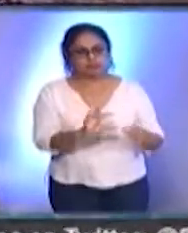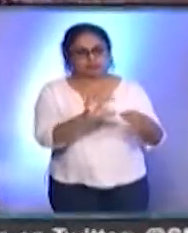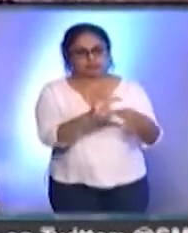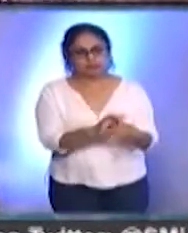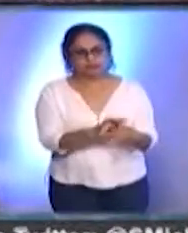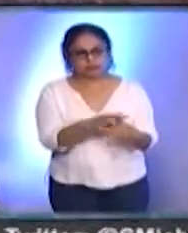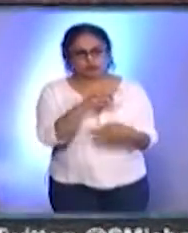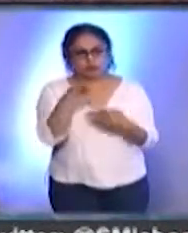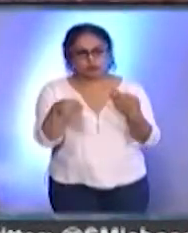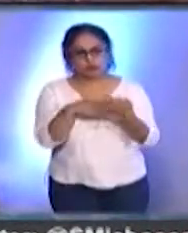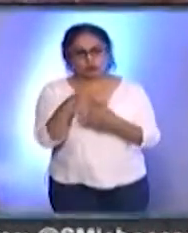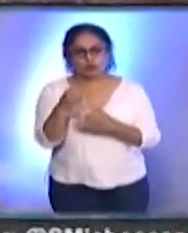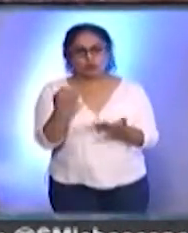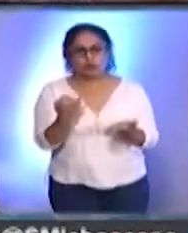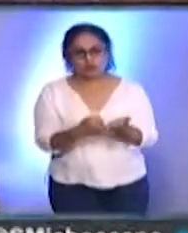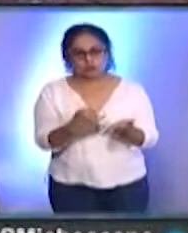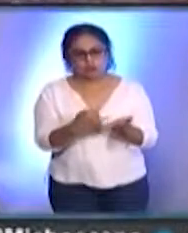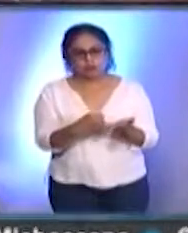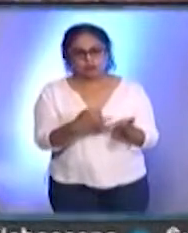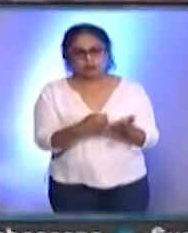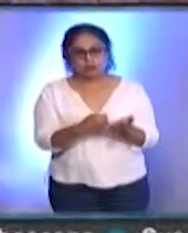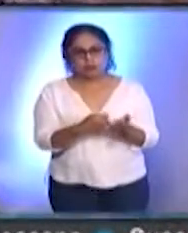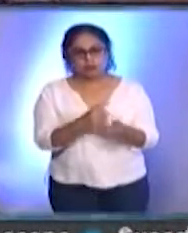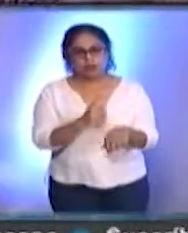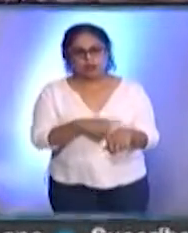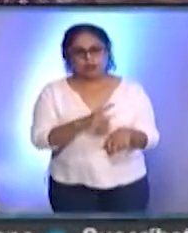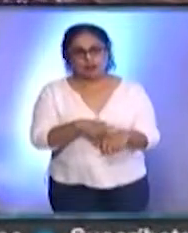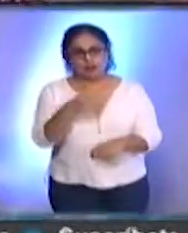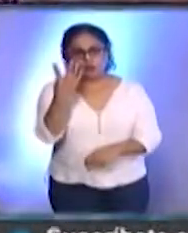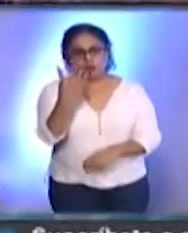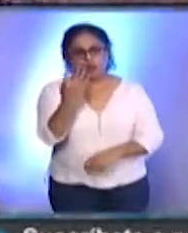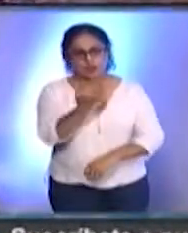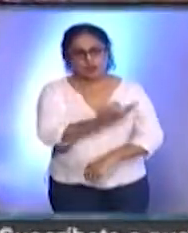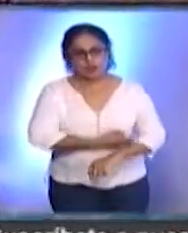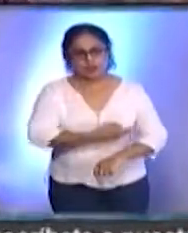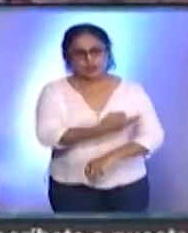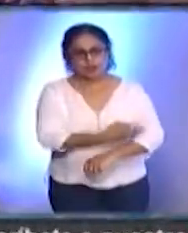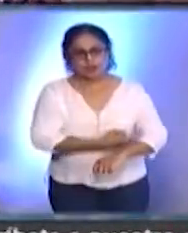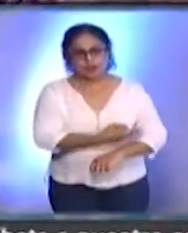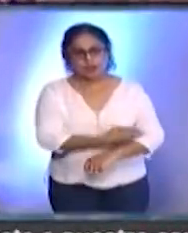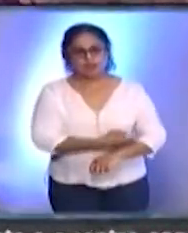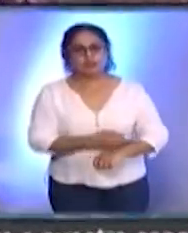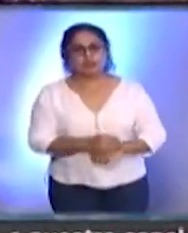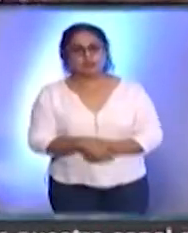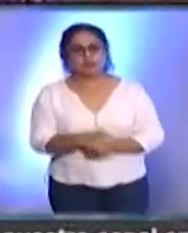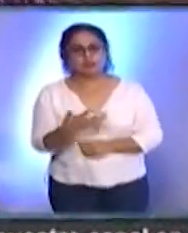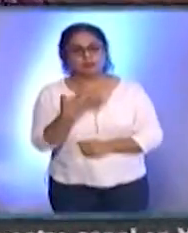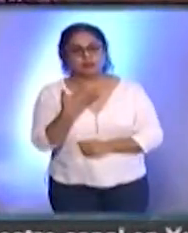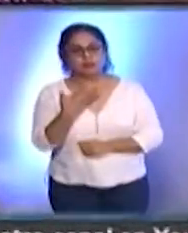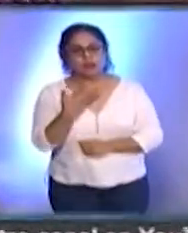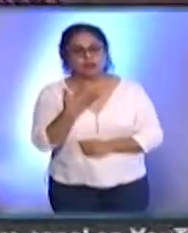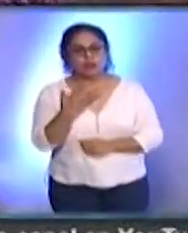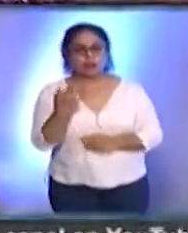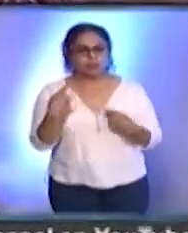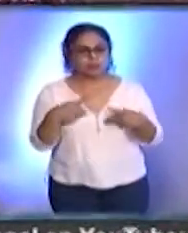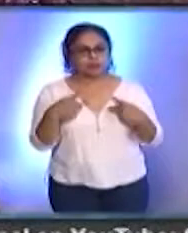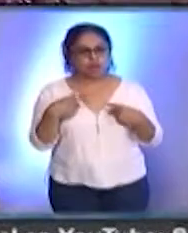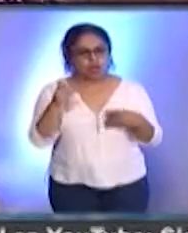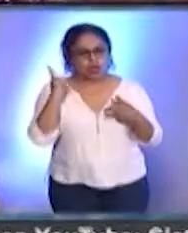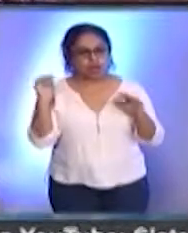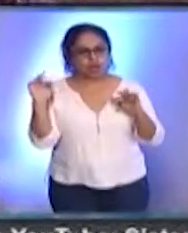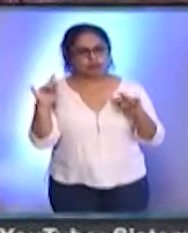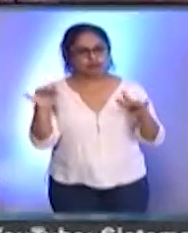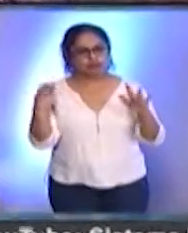del ayuntamiento implicadas. Va a ser a partir de las 4 de la tarde. Vamos a procurar que haya una afluencia de